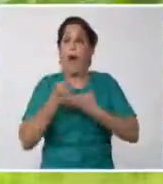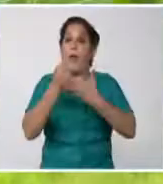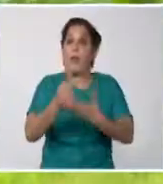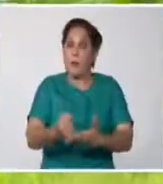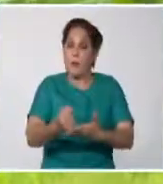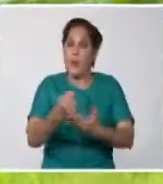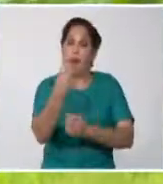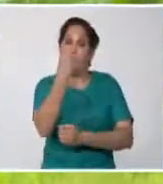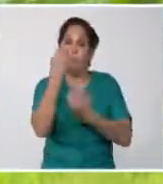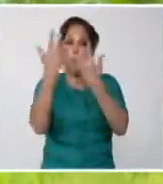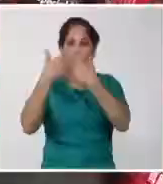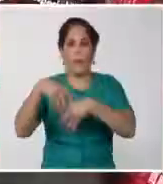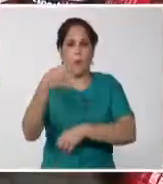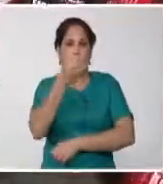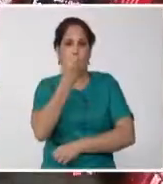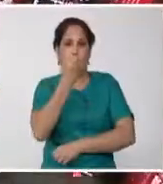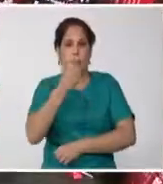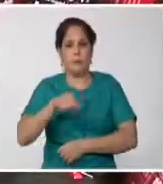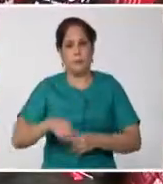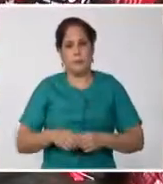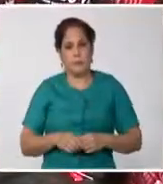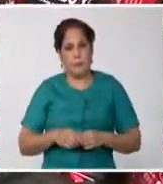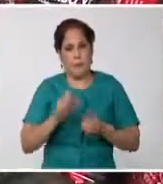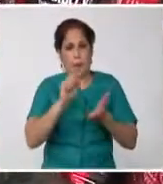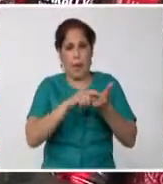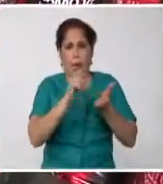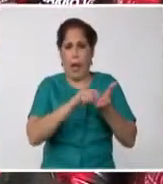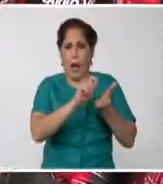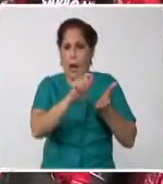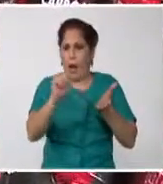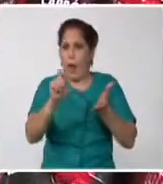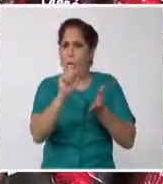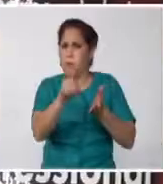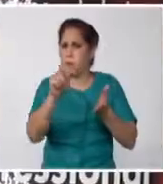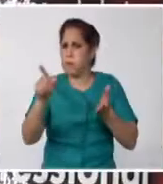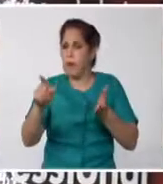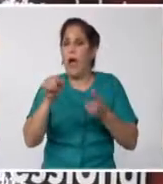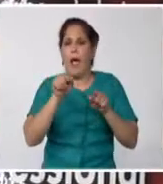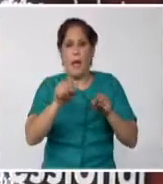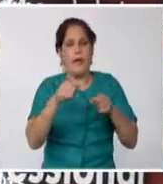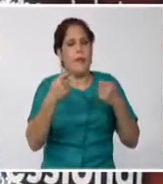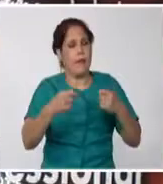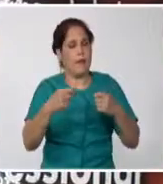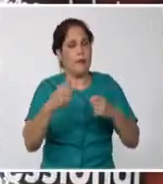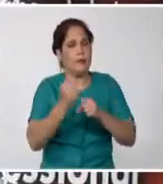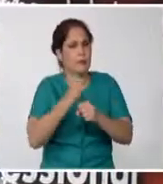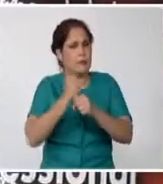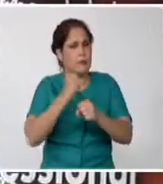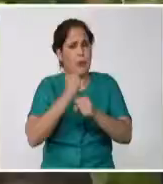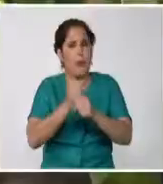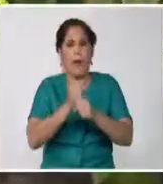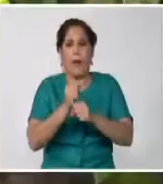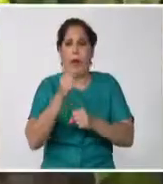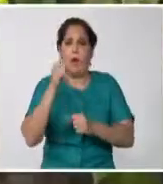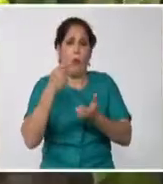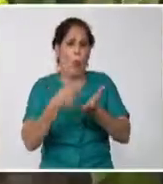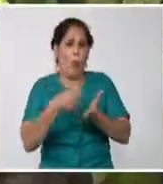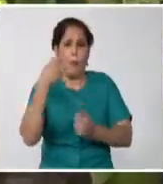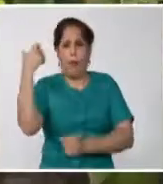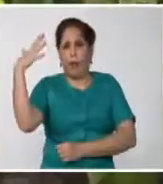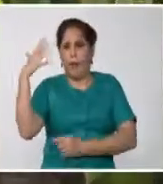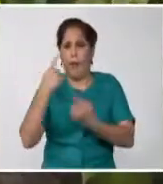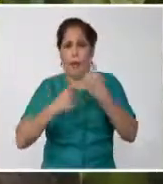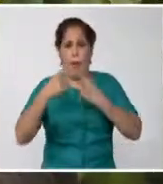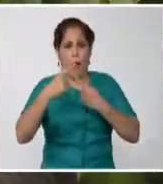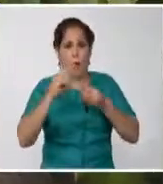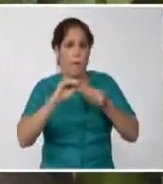soberanía alimentaria del municipio. Mercados naturales que no se pueden explotar, trabas en las importaciones y exportaciones,